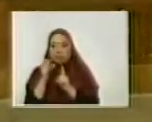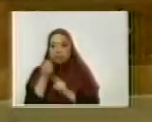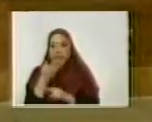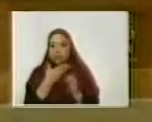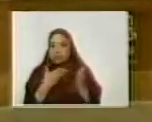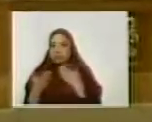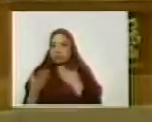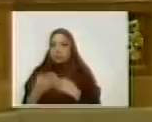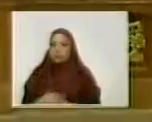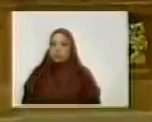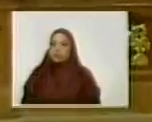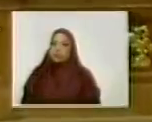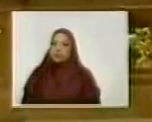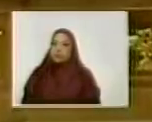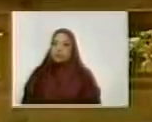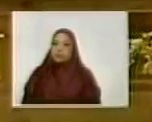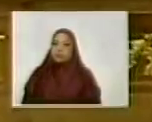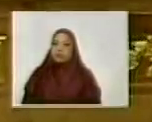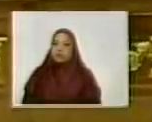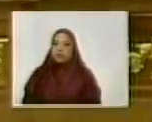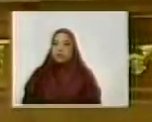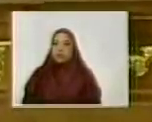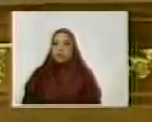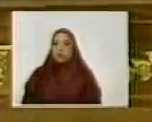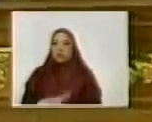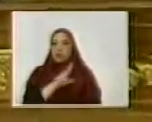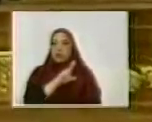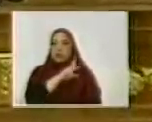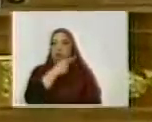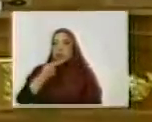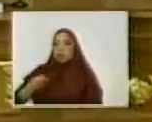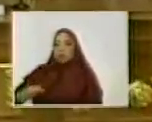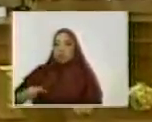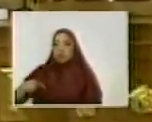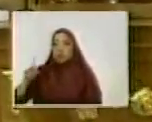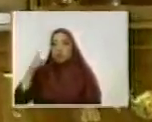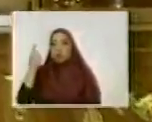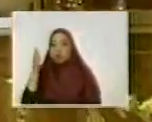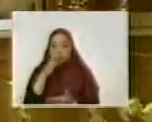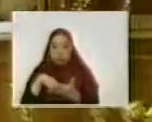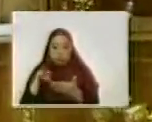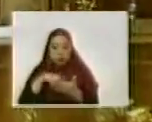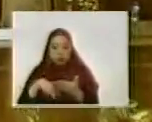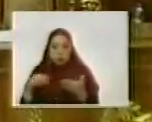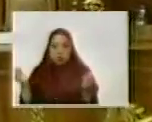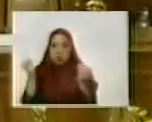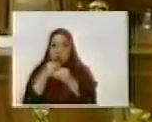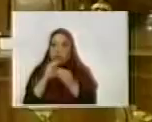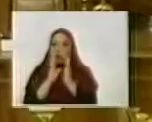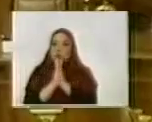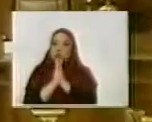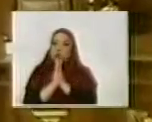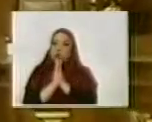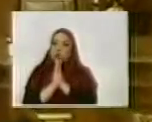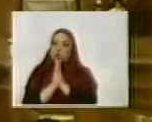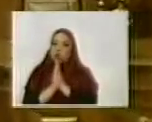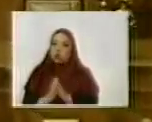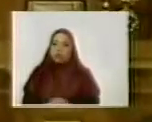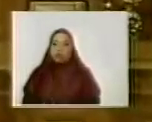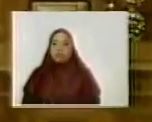palabra a nuestra primera vicepresidenta, Tania Díaz, para que haga lectura del acuerdo, por favor.